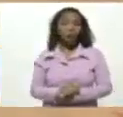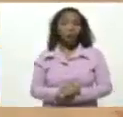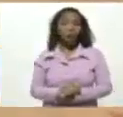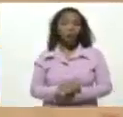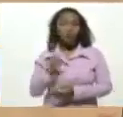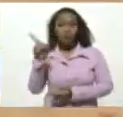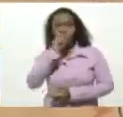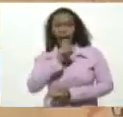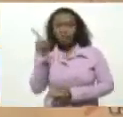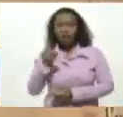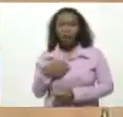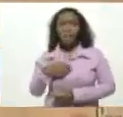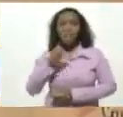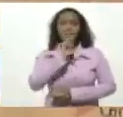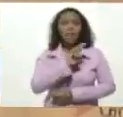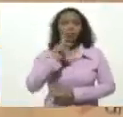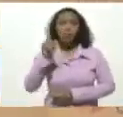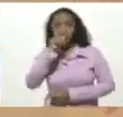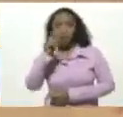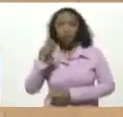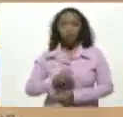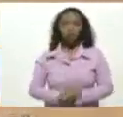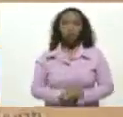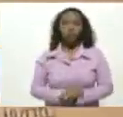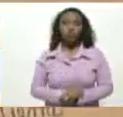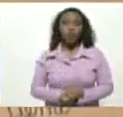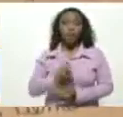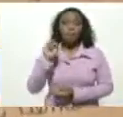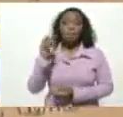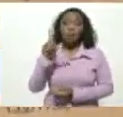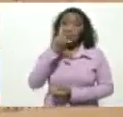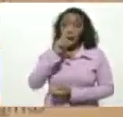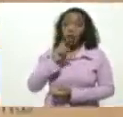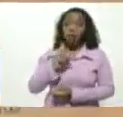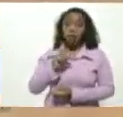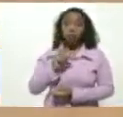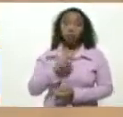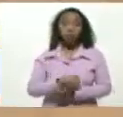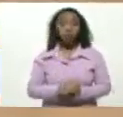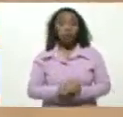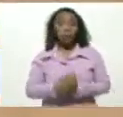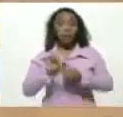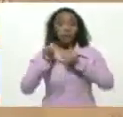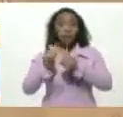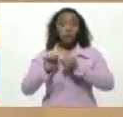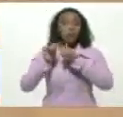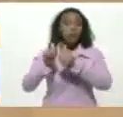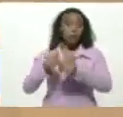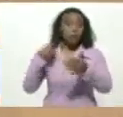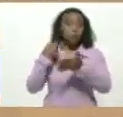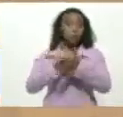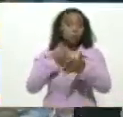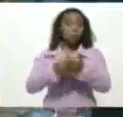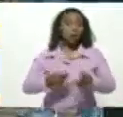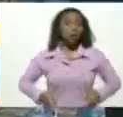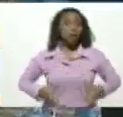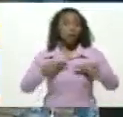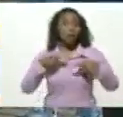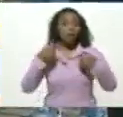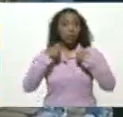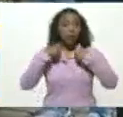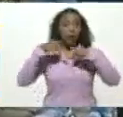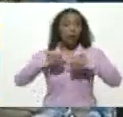tienes tú, Jesús Veroes? 21 años. 21 años. 21 años. Está empezando la batalla de la vida. Bueno,